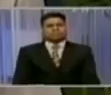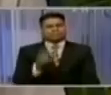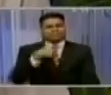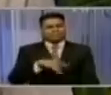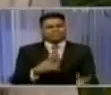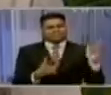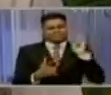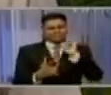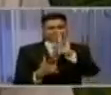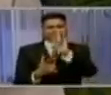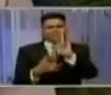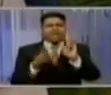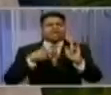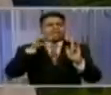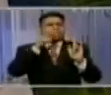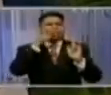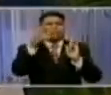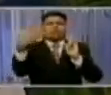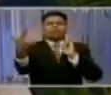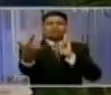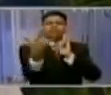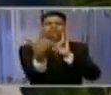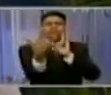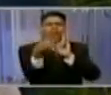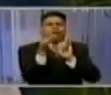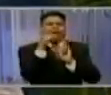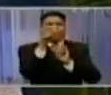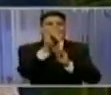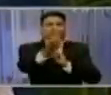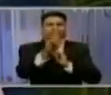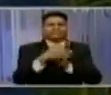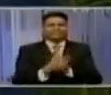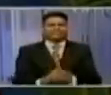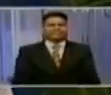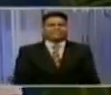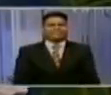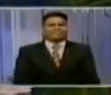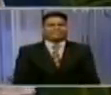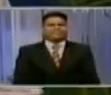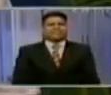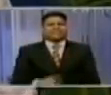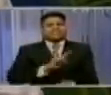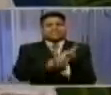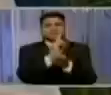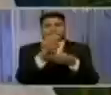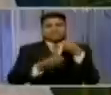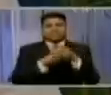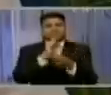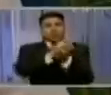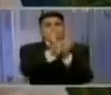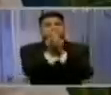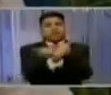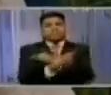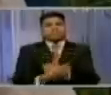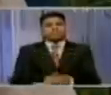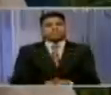Se hizo una reprogramación para que